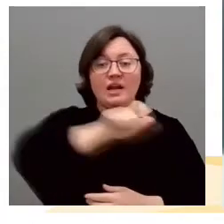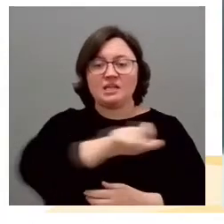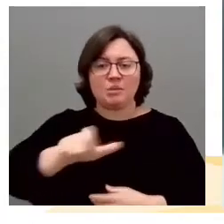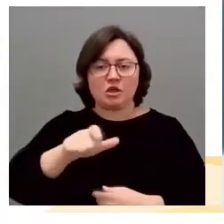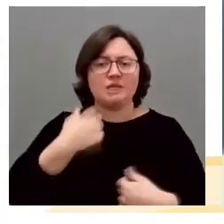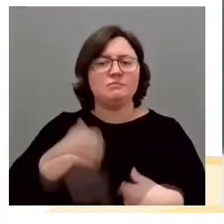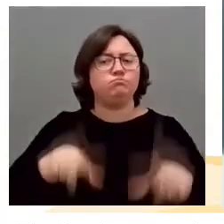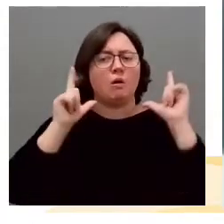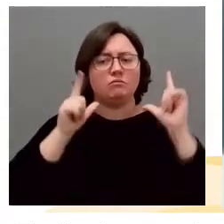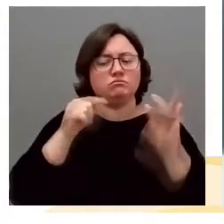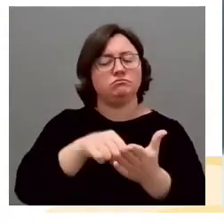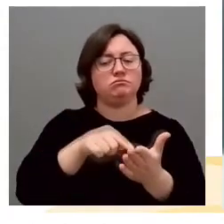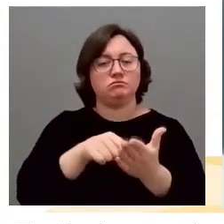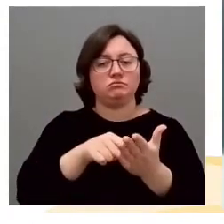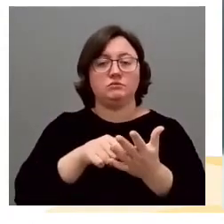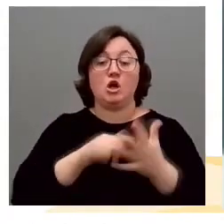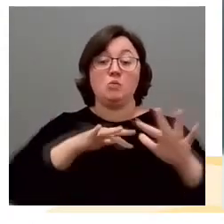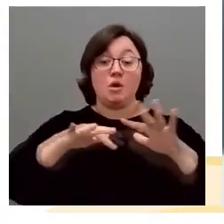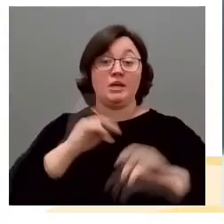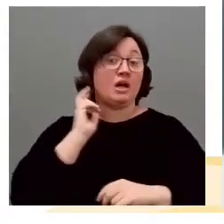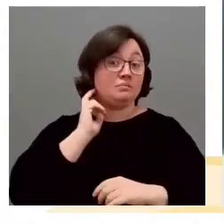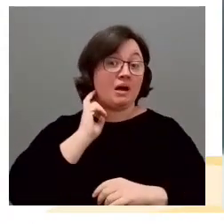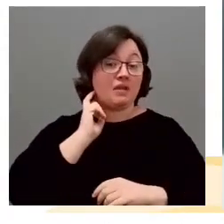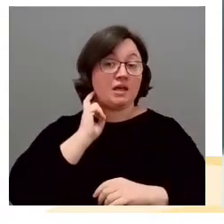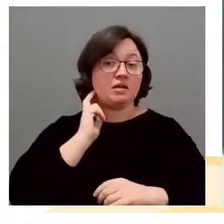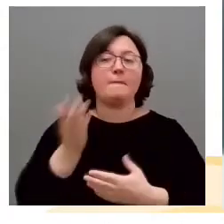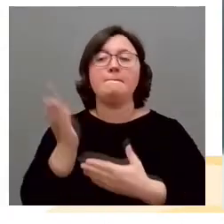personas. Desde el movimiento Espace